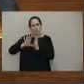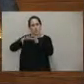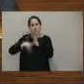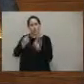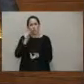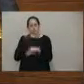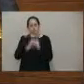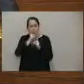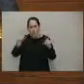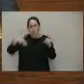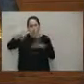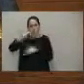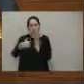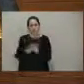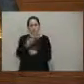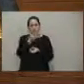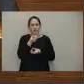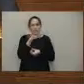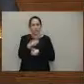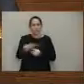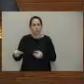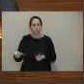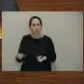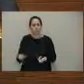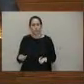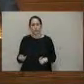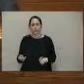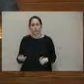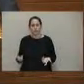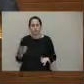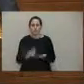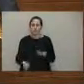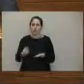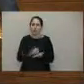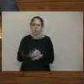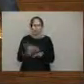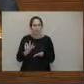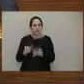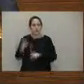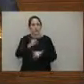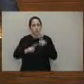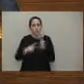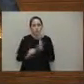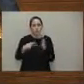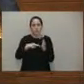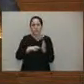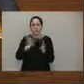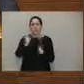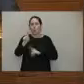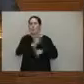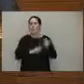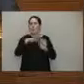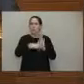más de un año, en emitir dicha resolución. No se trata, una vez más, de ningún problema de imposibilidad técnica o un problema